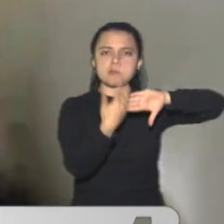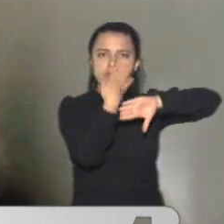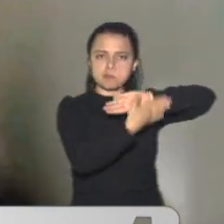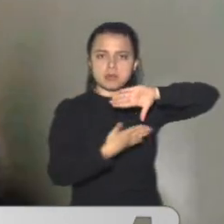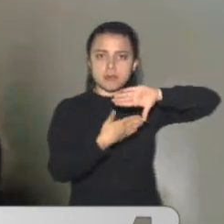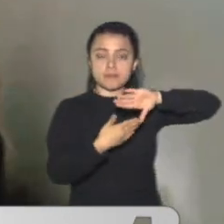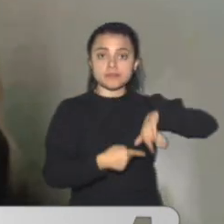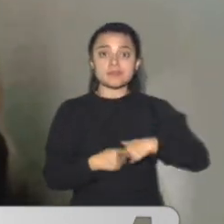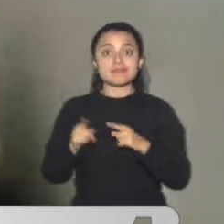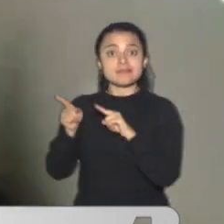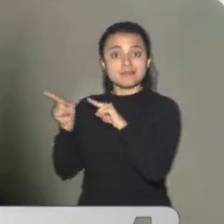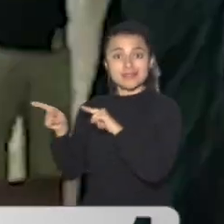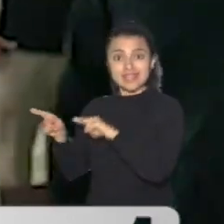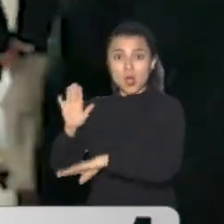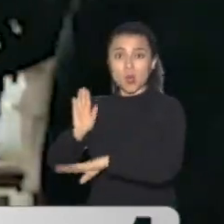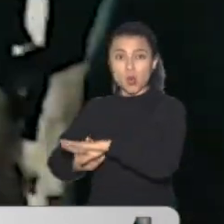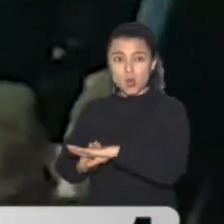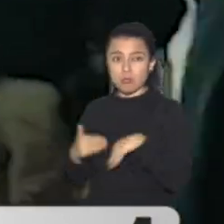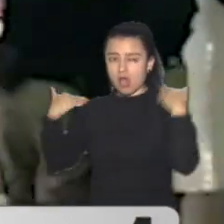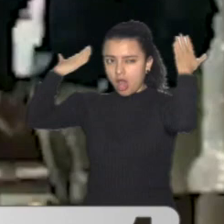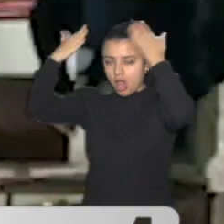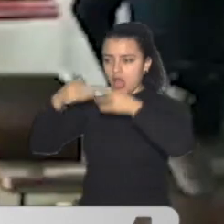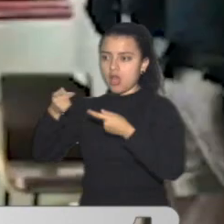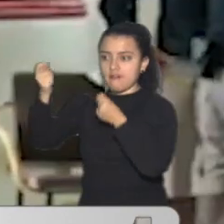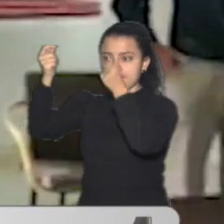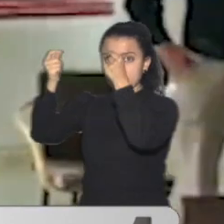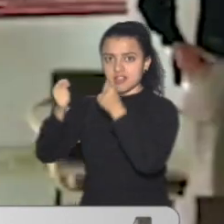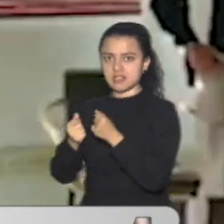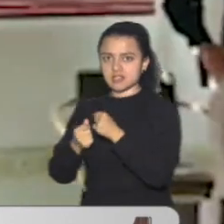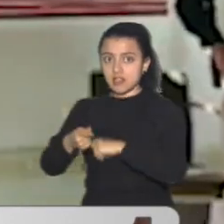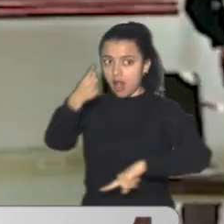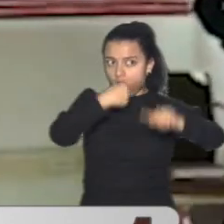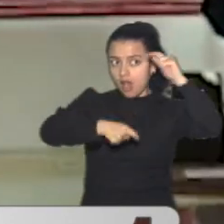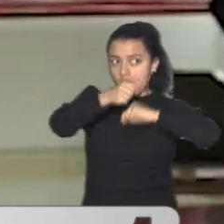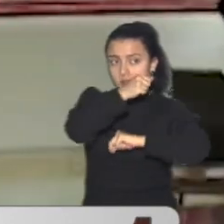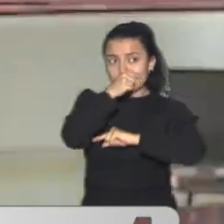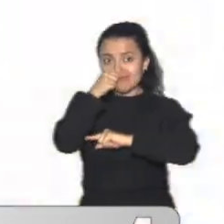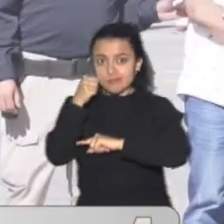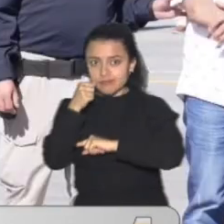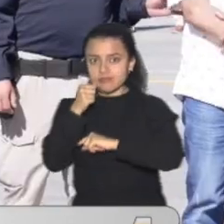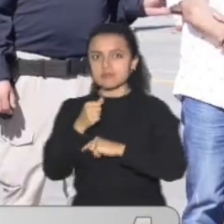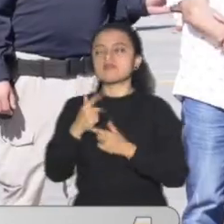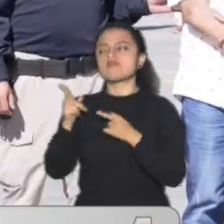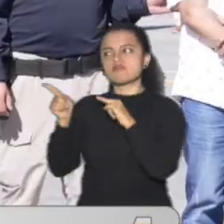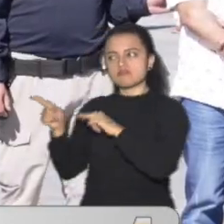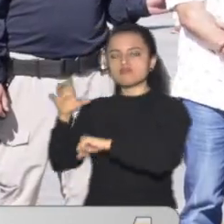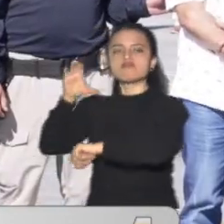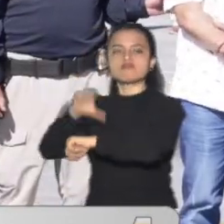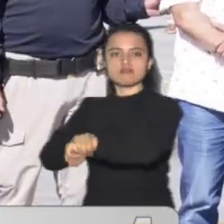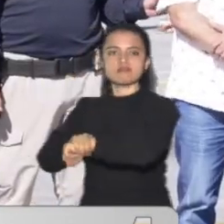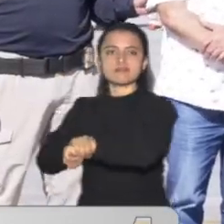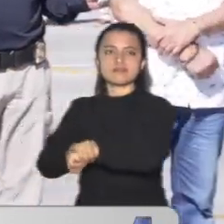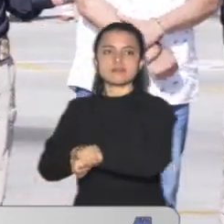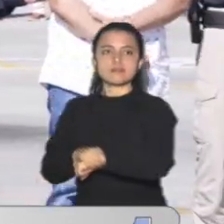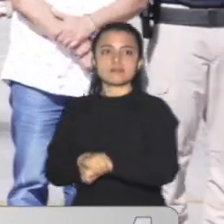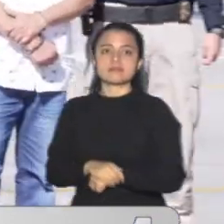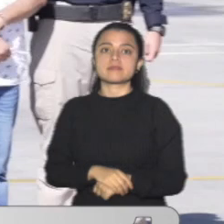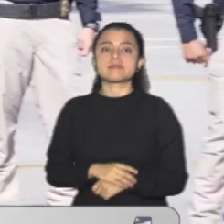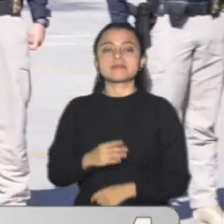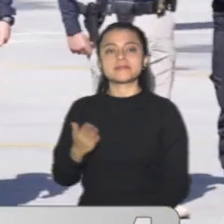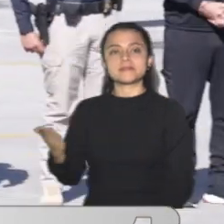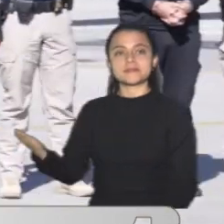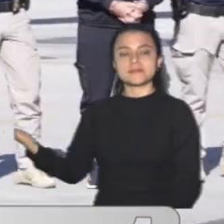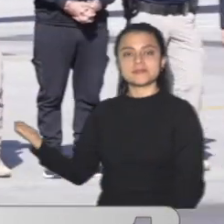distintos países alias la negra fue capturada en marzo de 2021 en sabaneta antioquia junto a la negra fue extraditado y luís eduardo